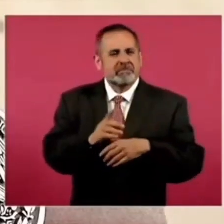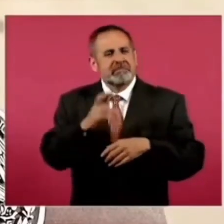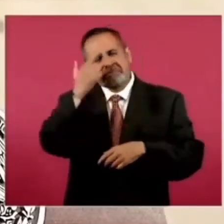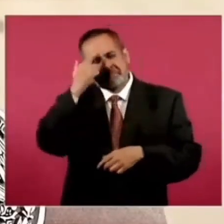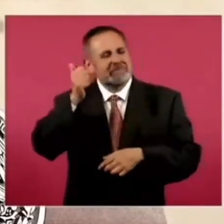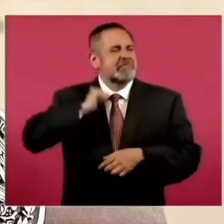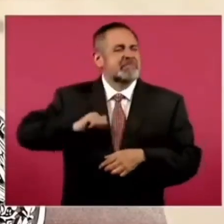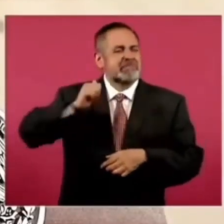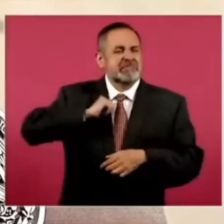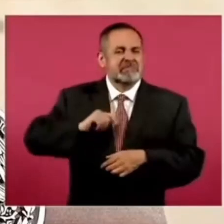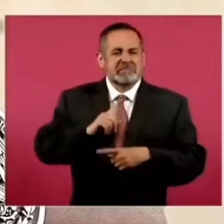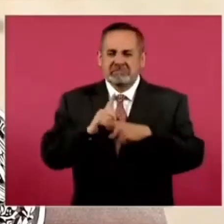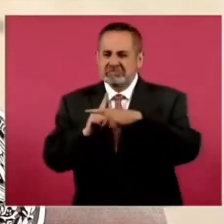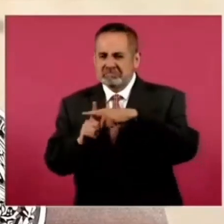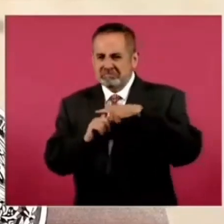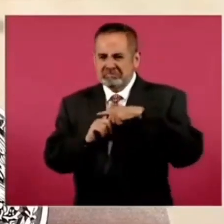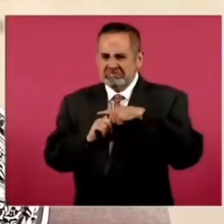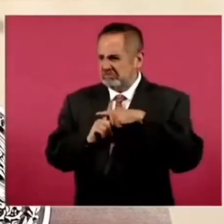pero y